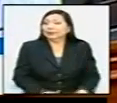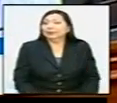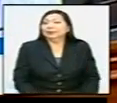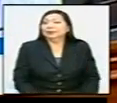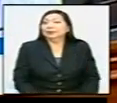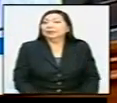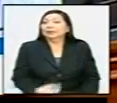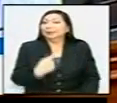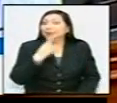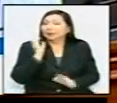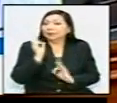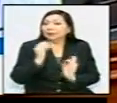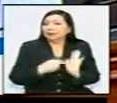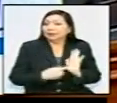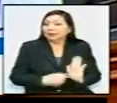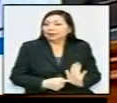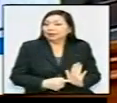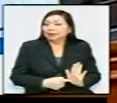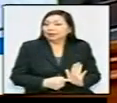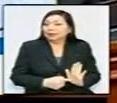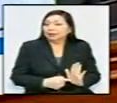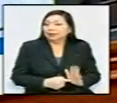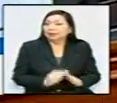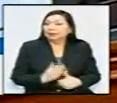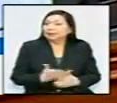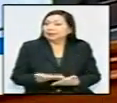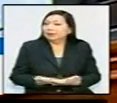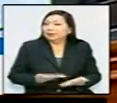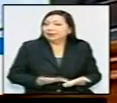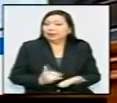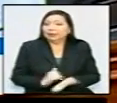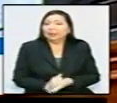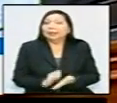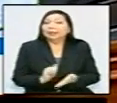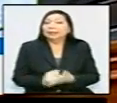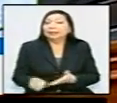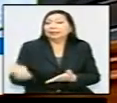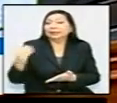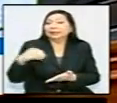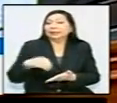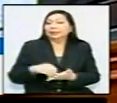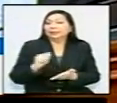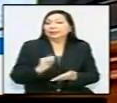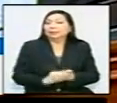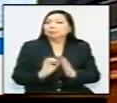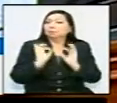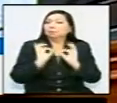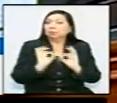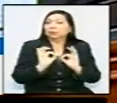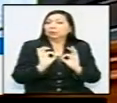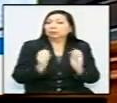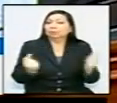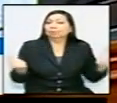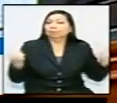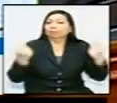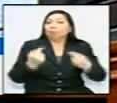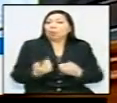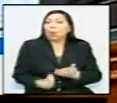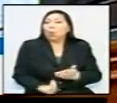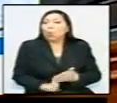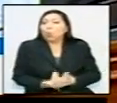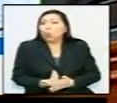se me expone a un estado de indefensión al haberse agregado un punto controvertido